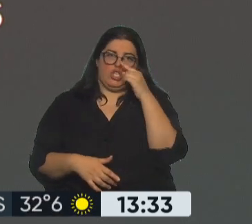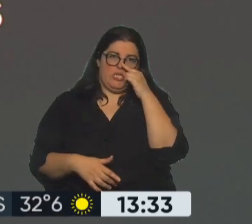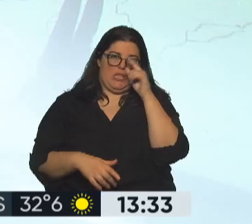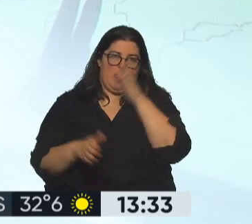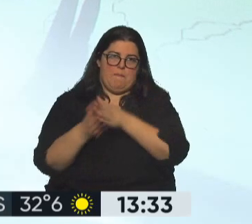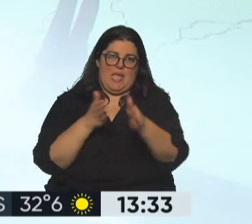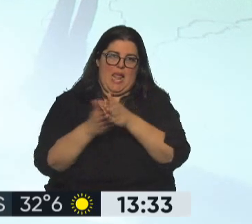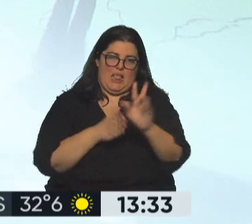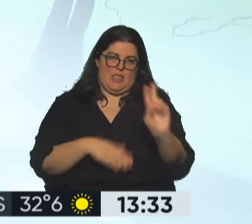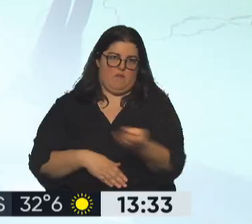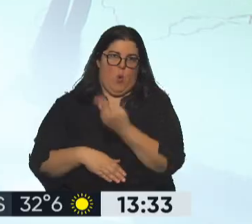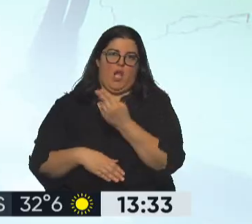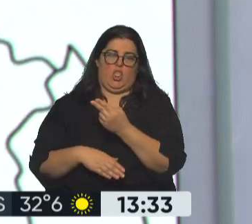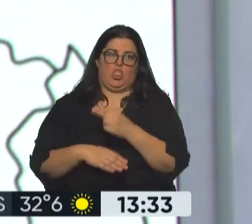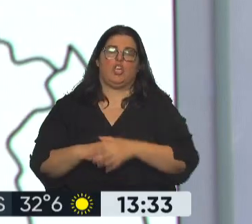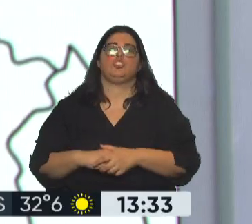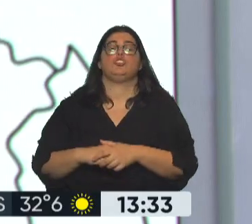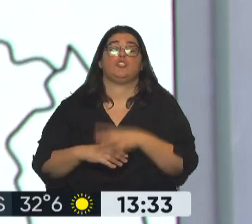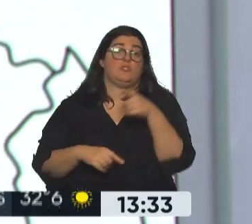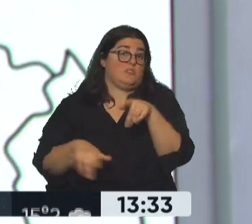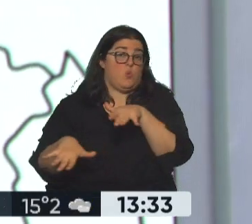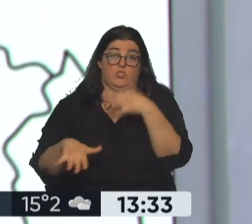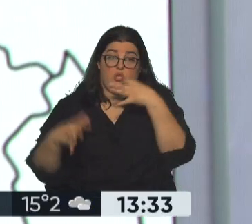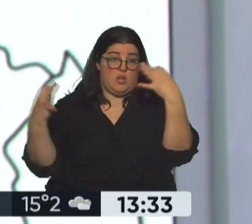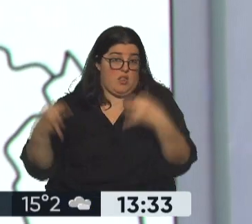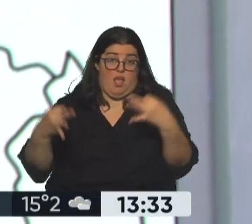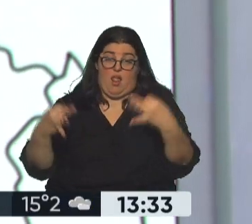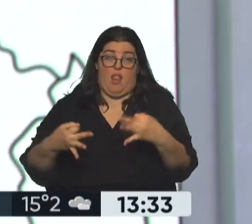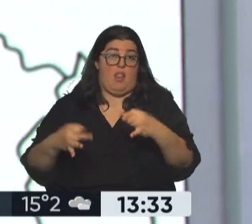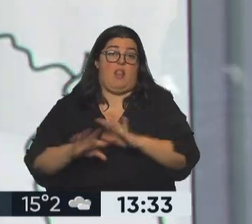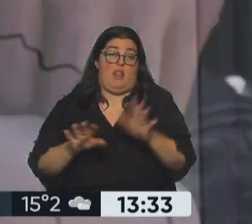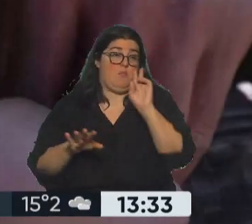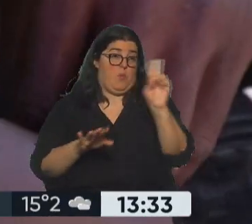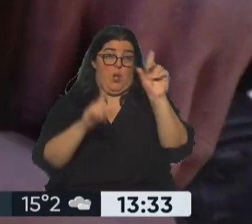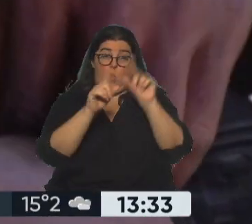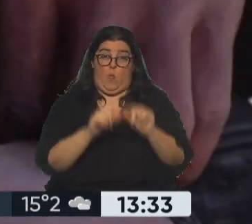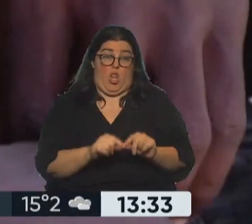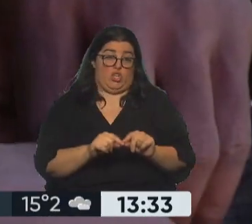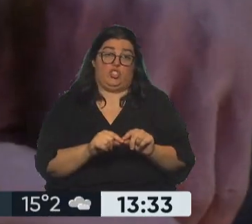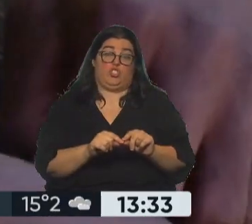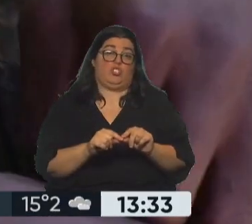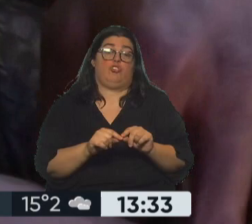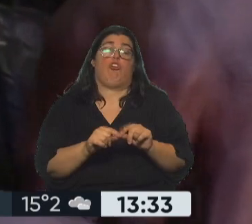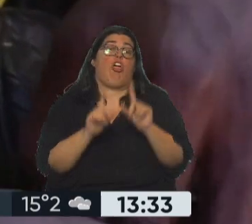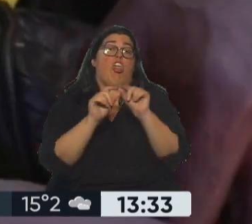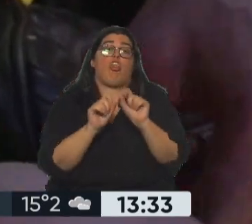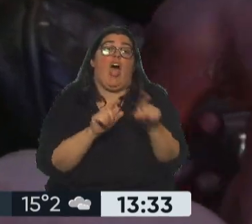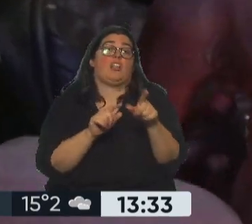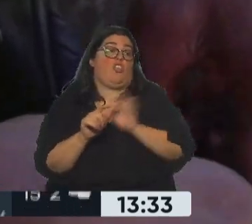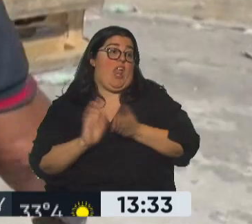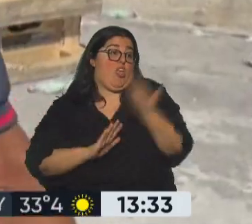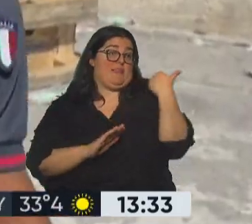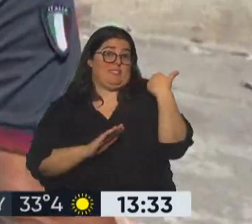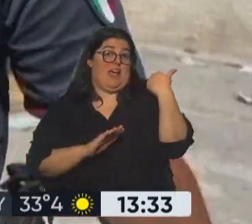migrantes muertos. Esta es la realidad. Allí están los números, allí están los datos de lo que ha pasado en